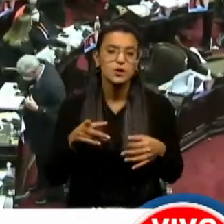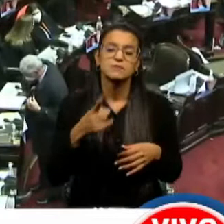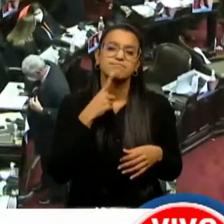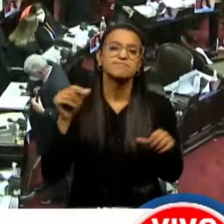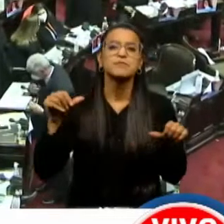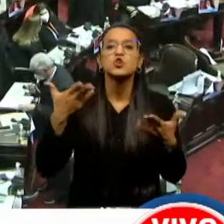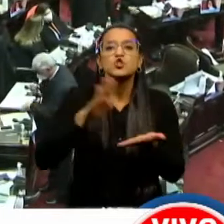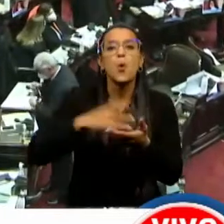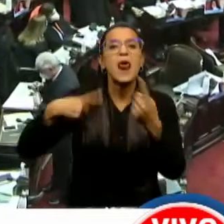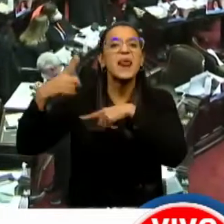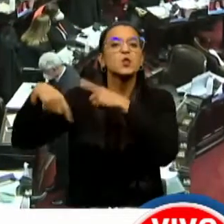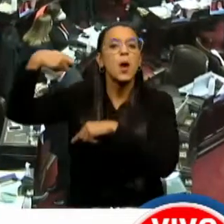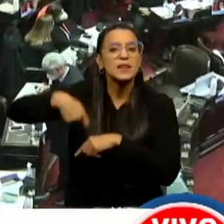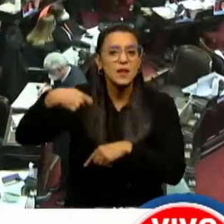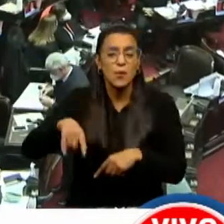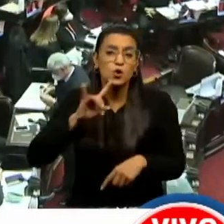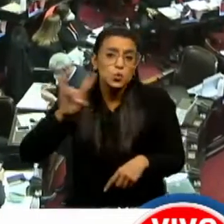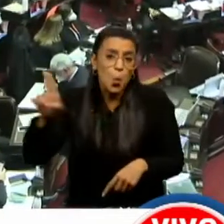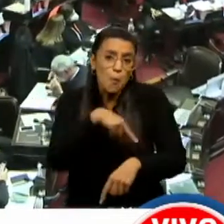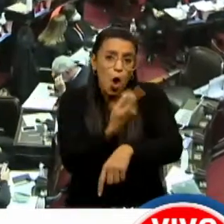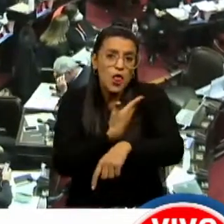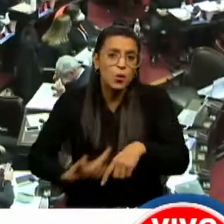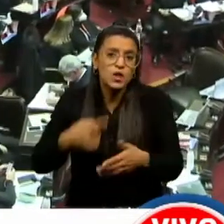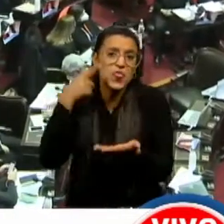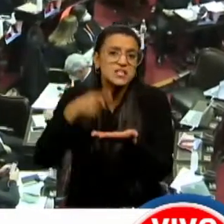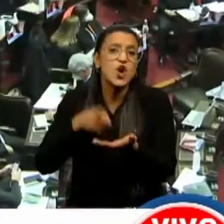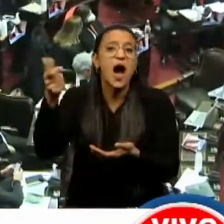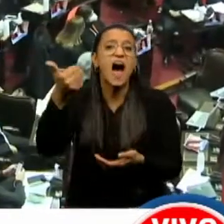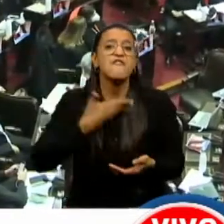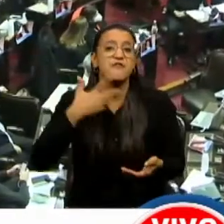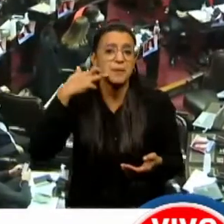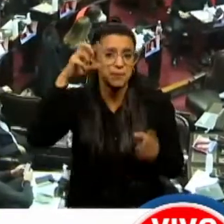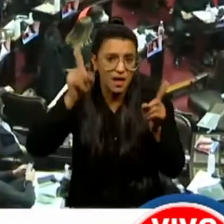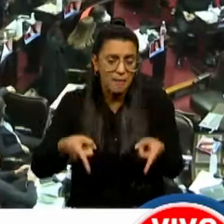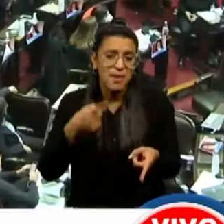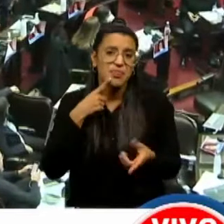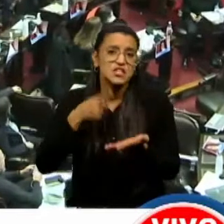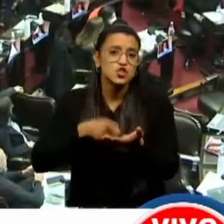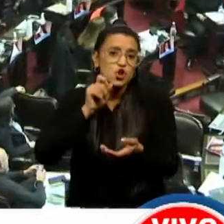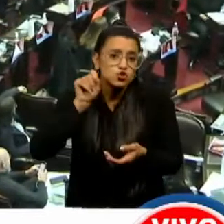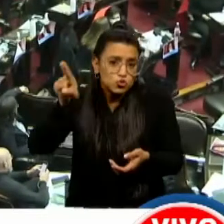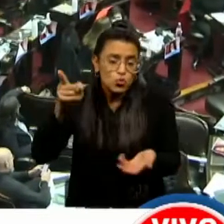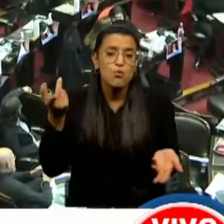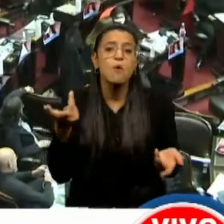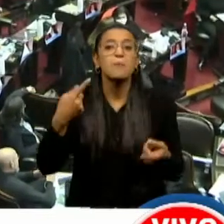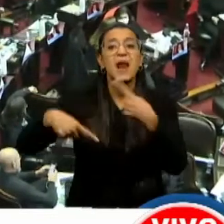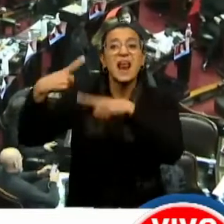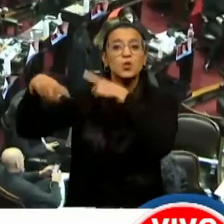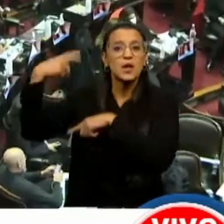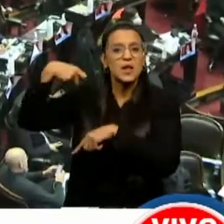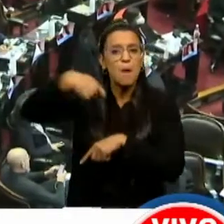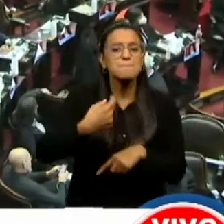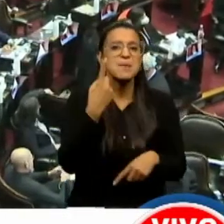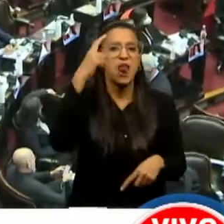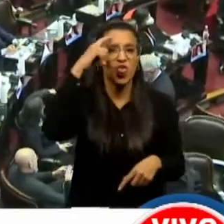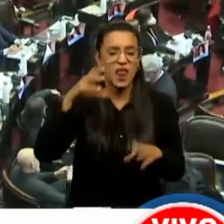sobre el retroactivo fue entera decisión del Poder Ejecutivo y de la AFIP, que eligió aplicar retroactivamente el 1 de